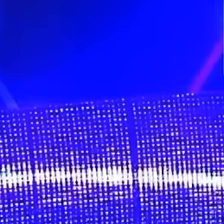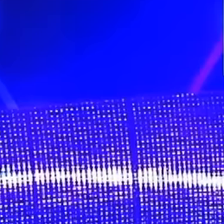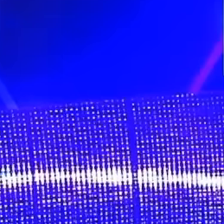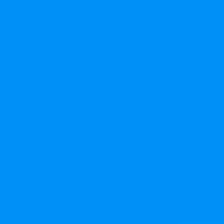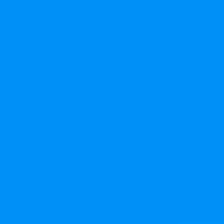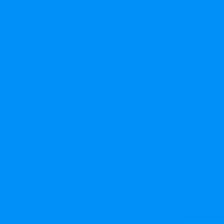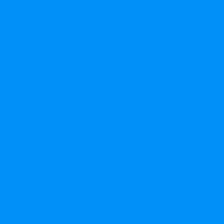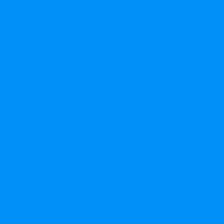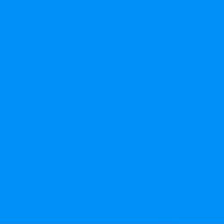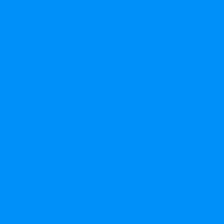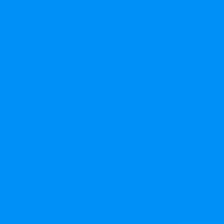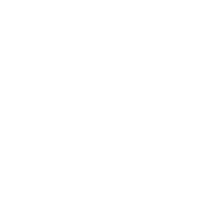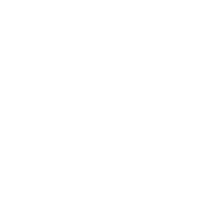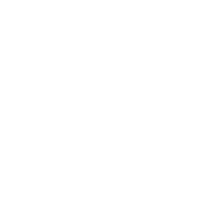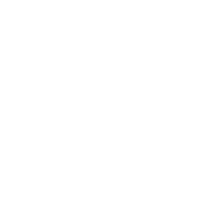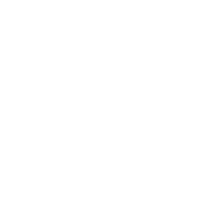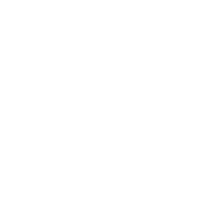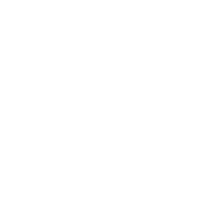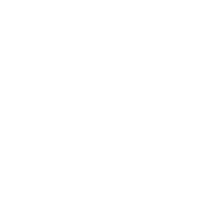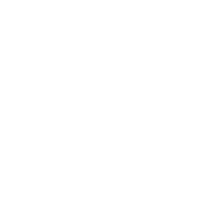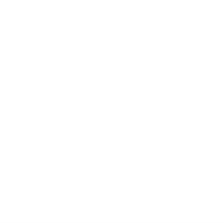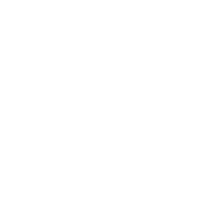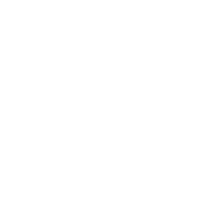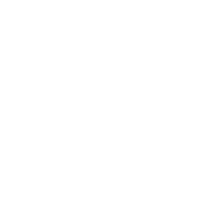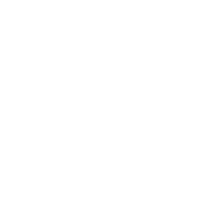lo tienes. ¡Movistar!